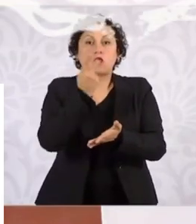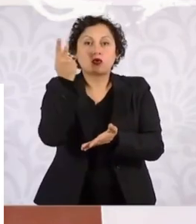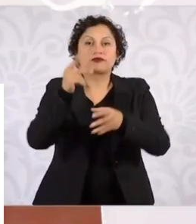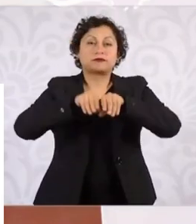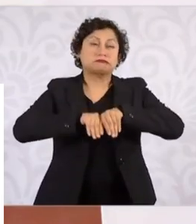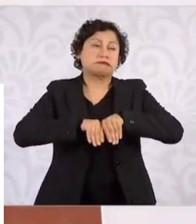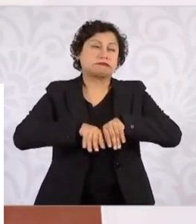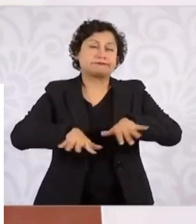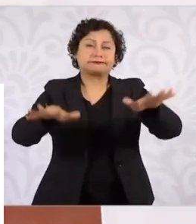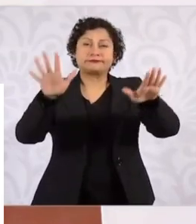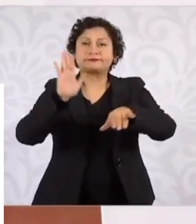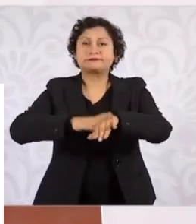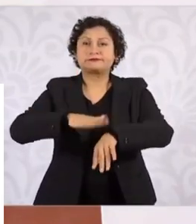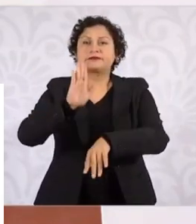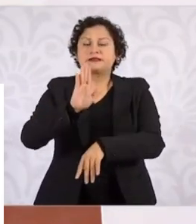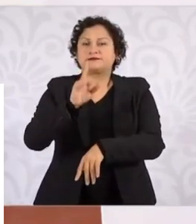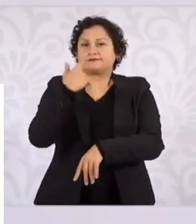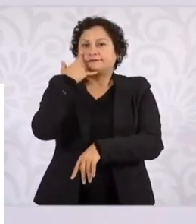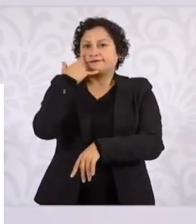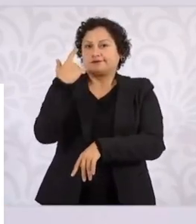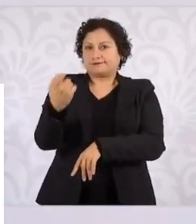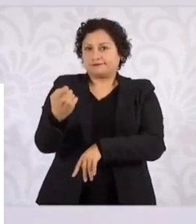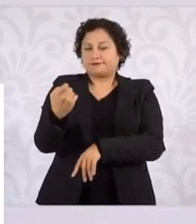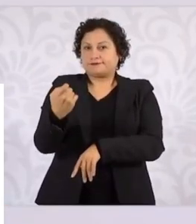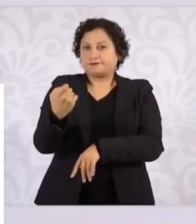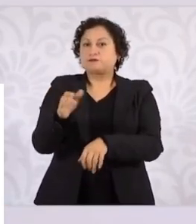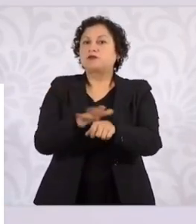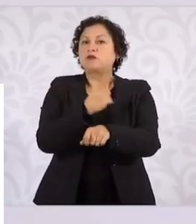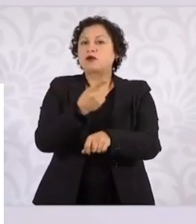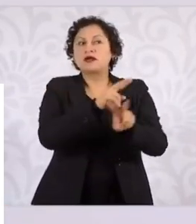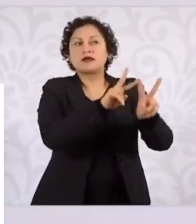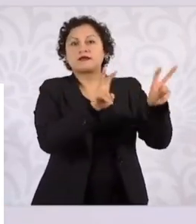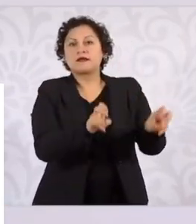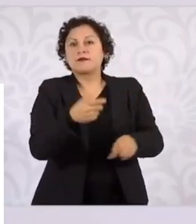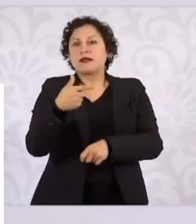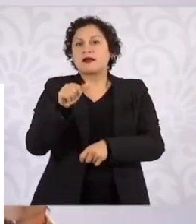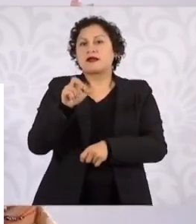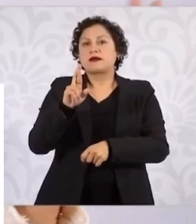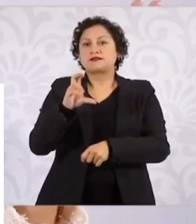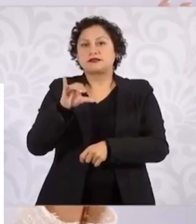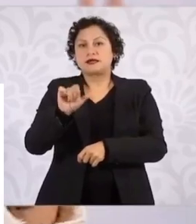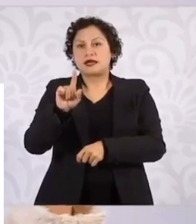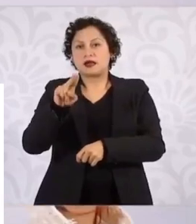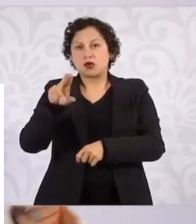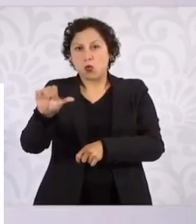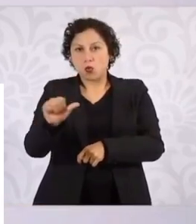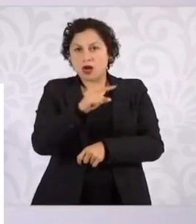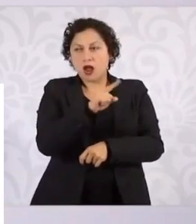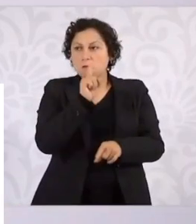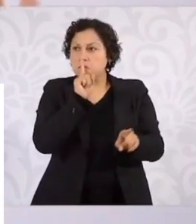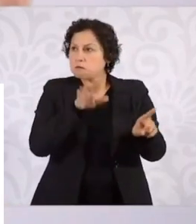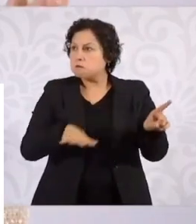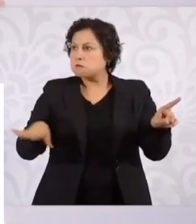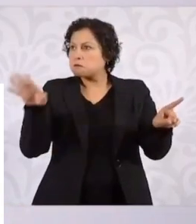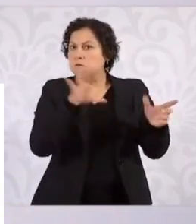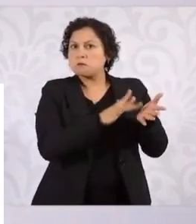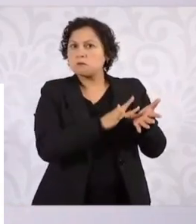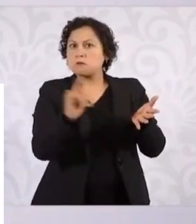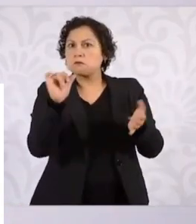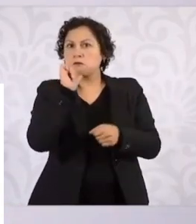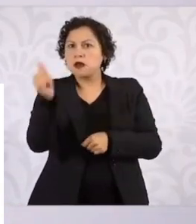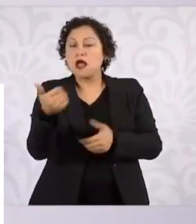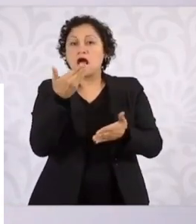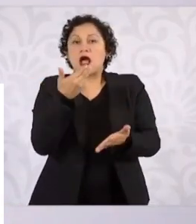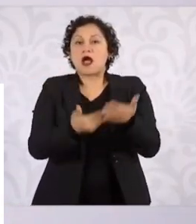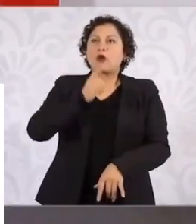curiosamente, de García Luna ya nadie habla. Y ahora es el gran tema del desacato de la